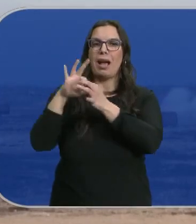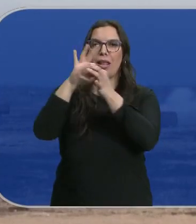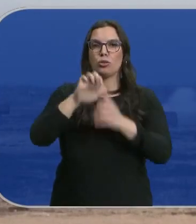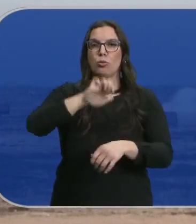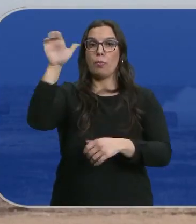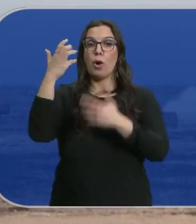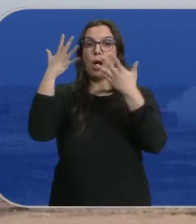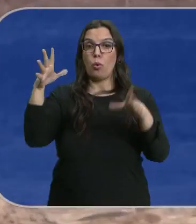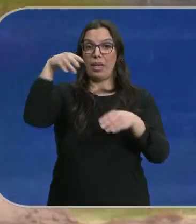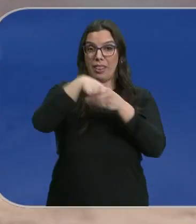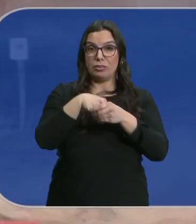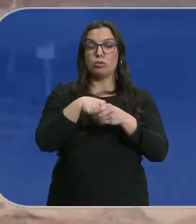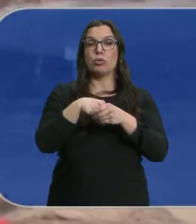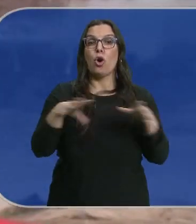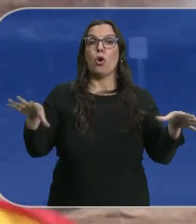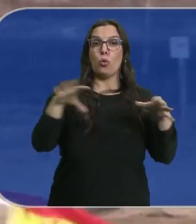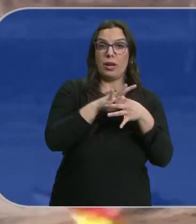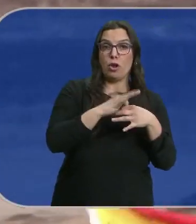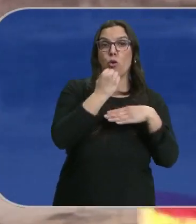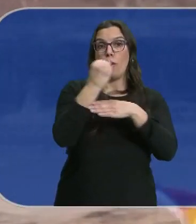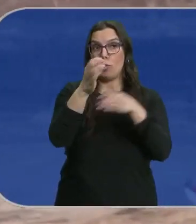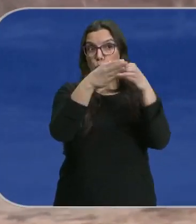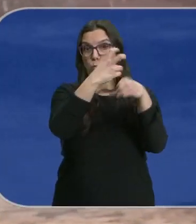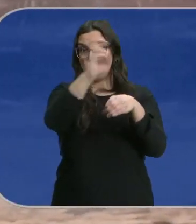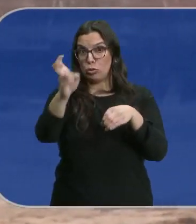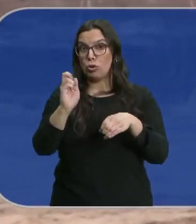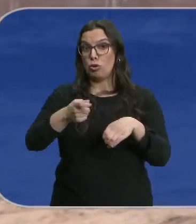críticas entre los socios de coalición y los apoyos parlamentarios.